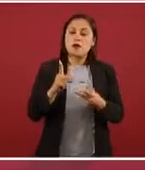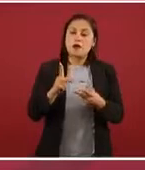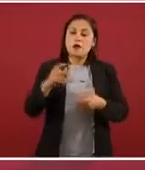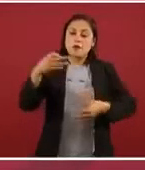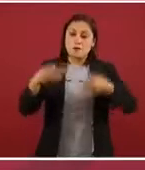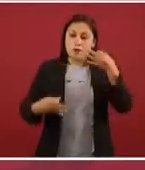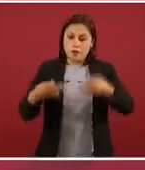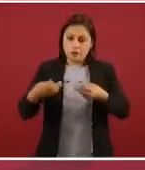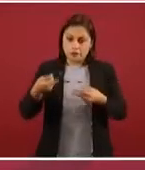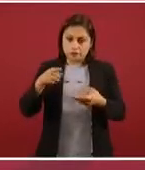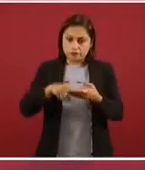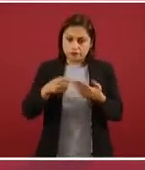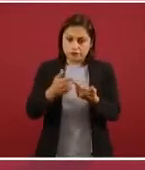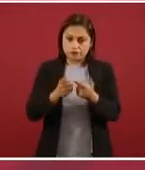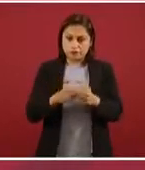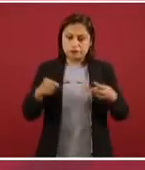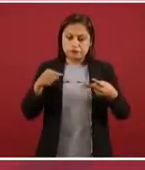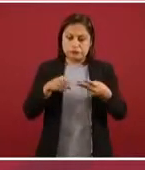que se va a hacer cargo ahora